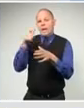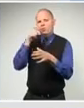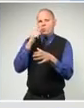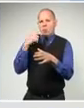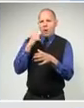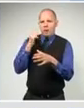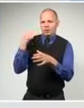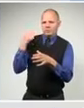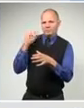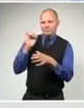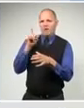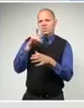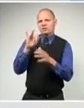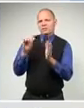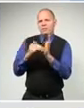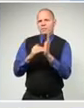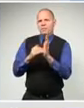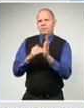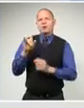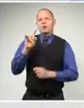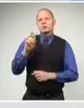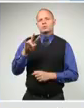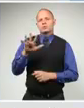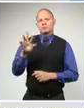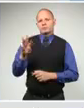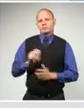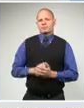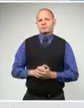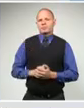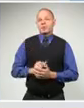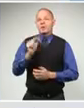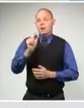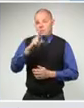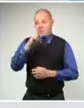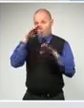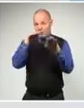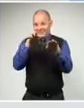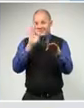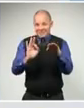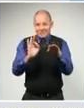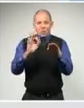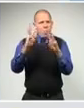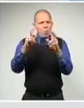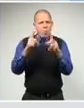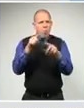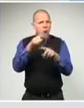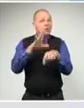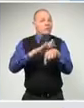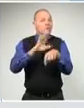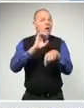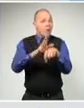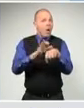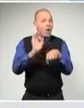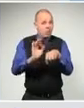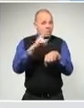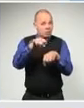17.253 y confirmados activos ingresados con PCR positivos